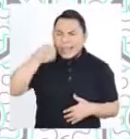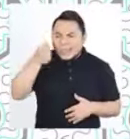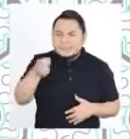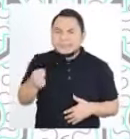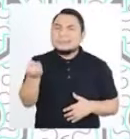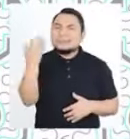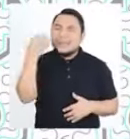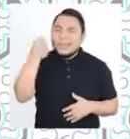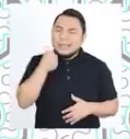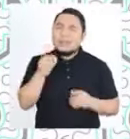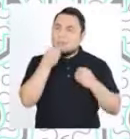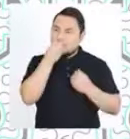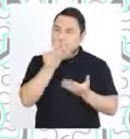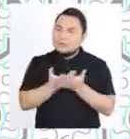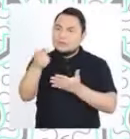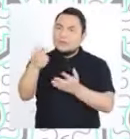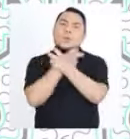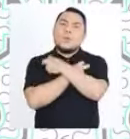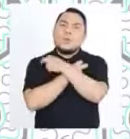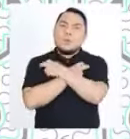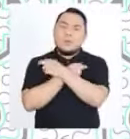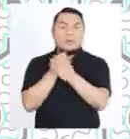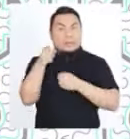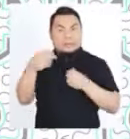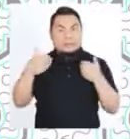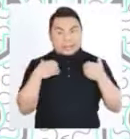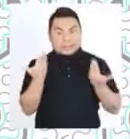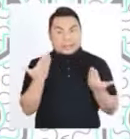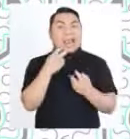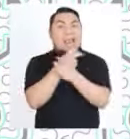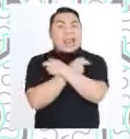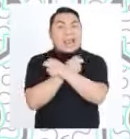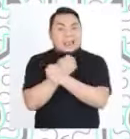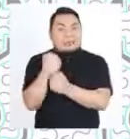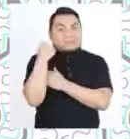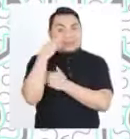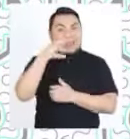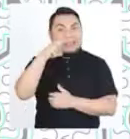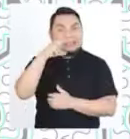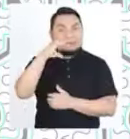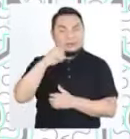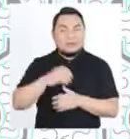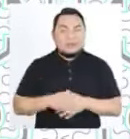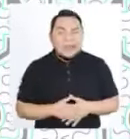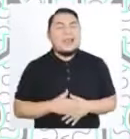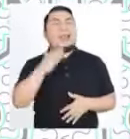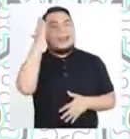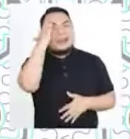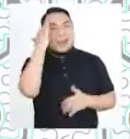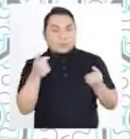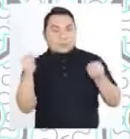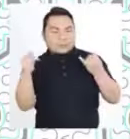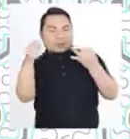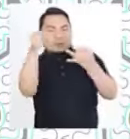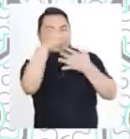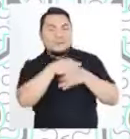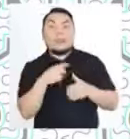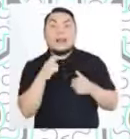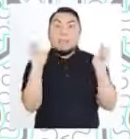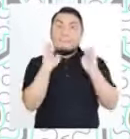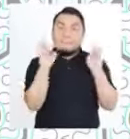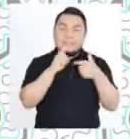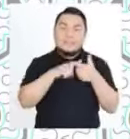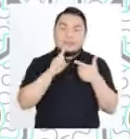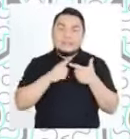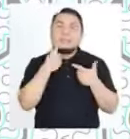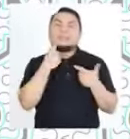tu leche, pancito, es bueno para tu hueso, porque tiene calcio. Ahora ya sabemos cuáles son los nutrientes,